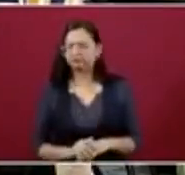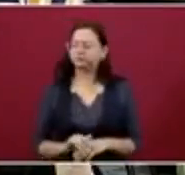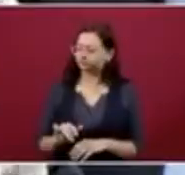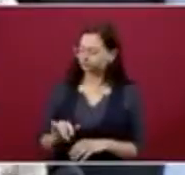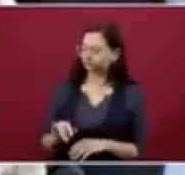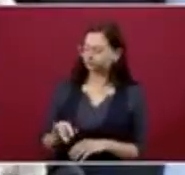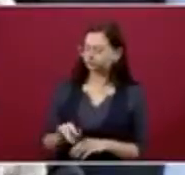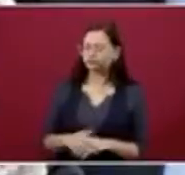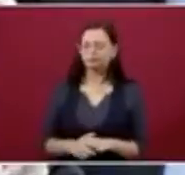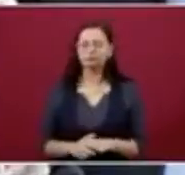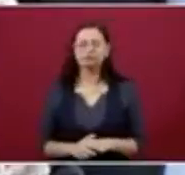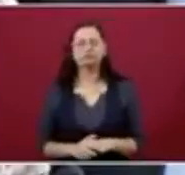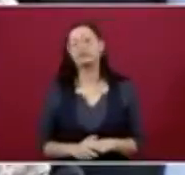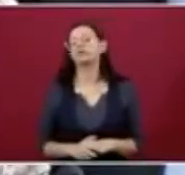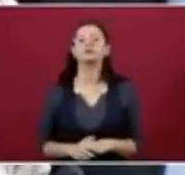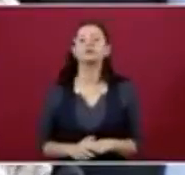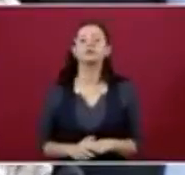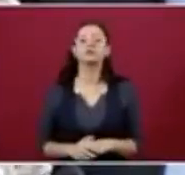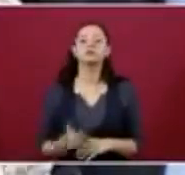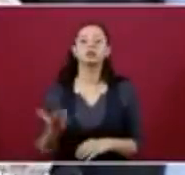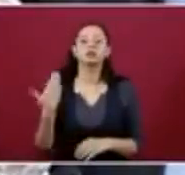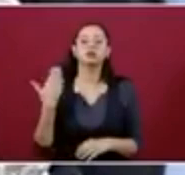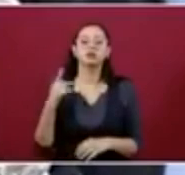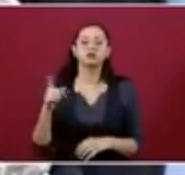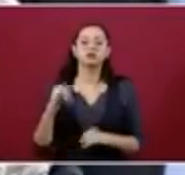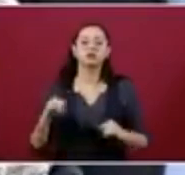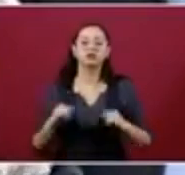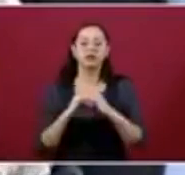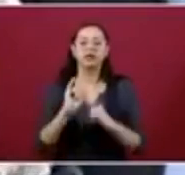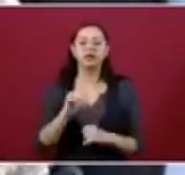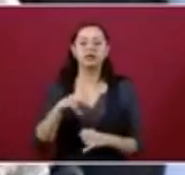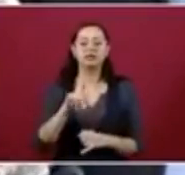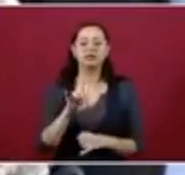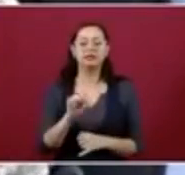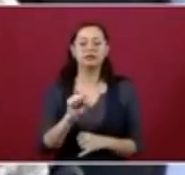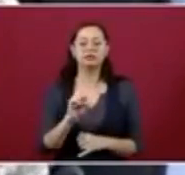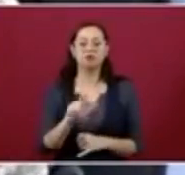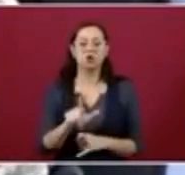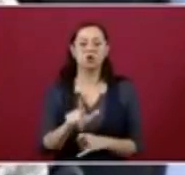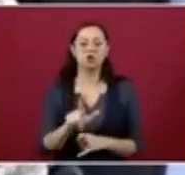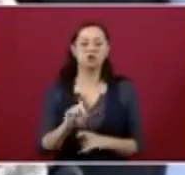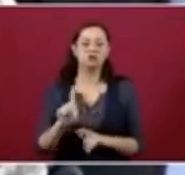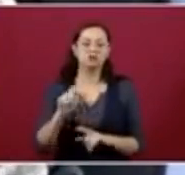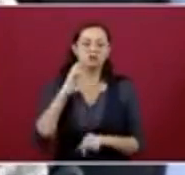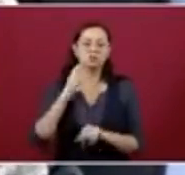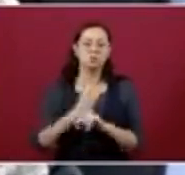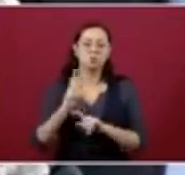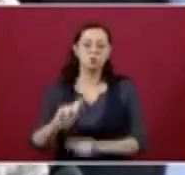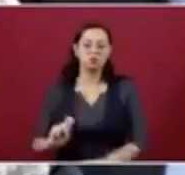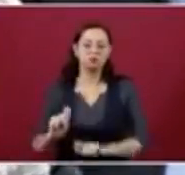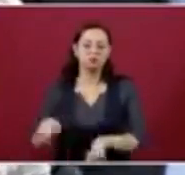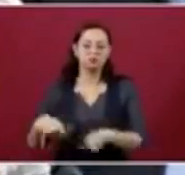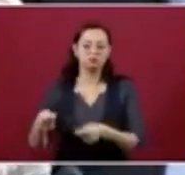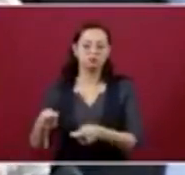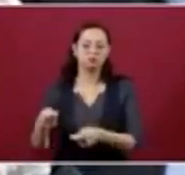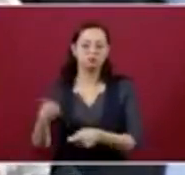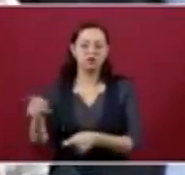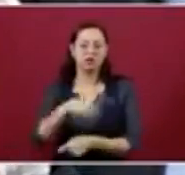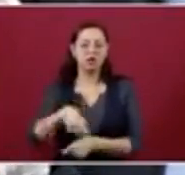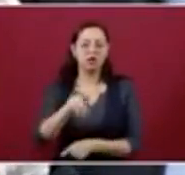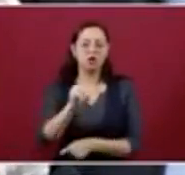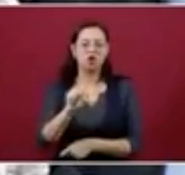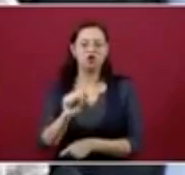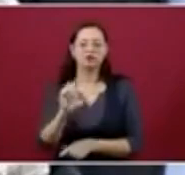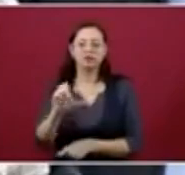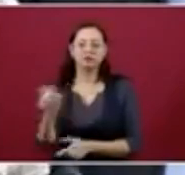Yo le hablaba hace unos días de esta institución que se llama Indesol, que ha sido encargada de transferir recursos a las organizaciones